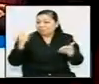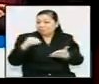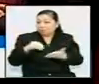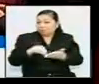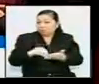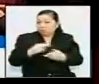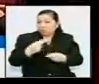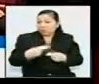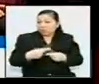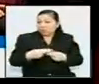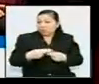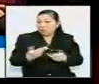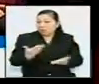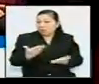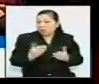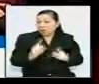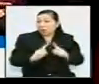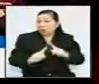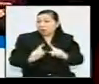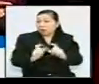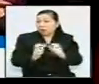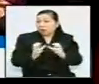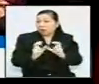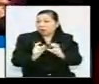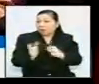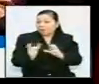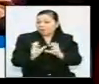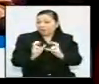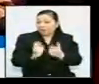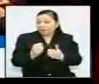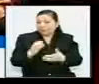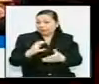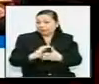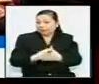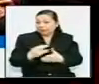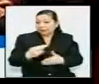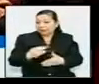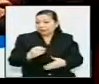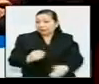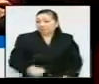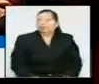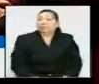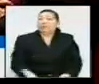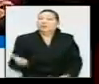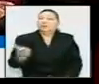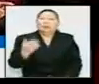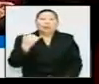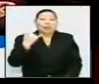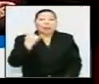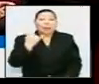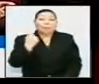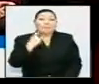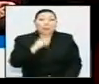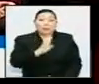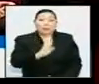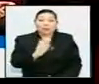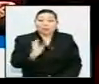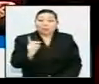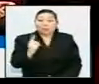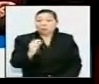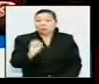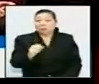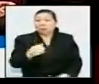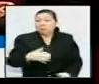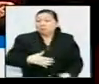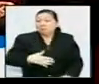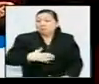nombre, o de repente alguna de las empresas involucradas en chincheros recibió una llamada por ese lado, para por su parte,